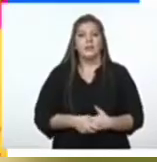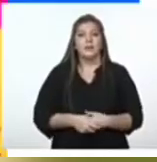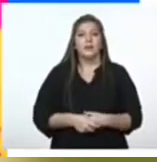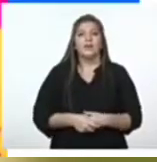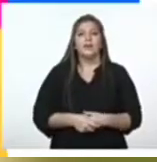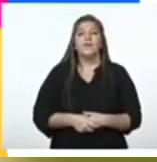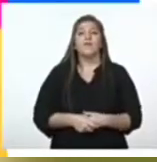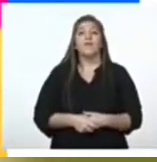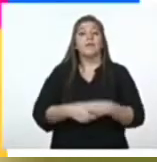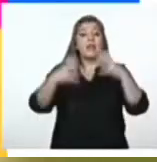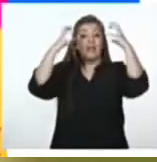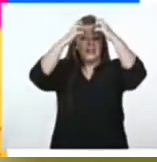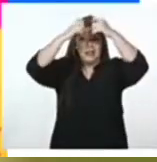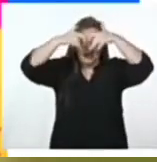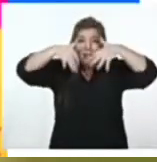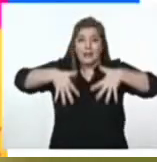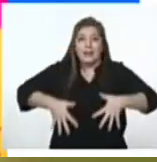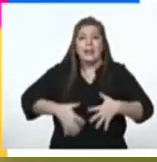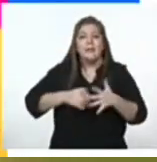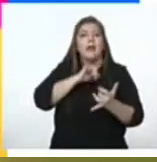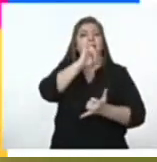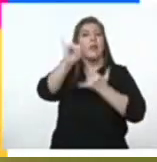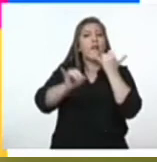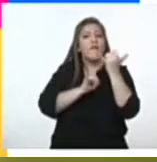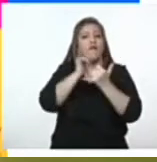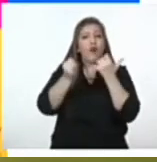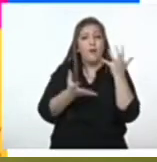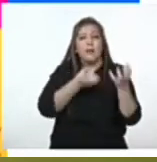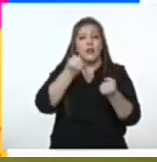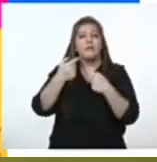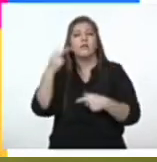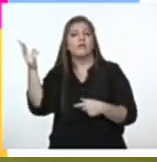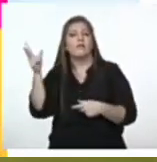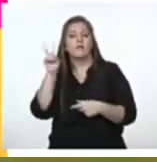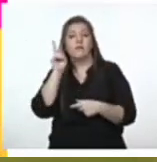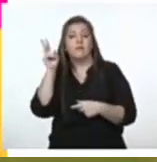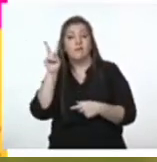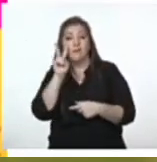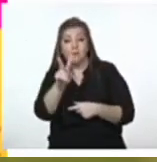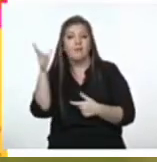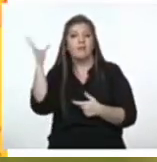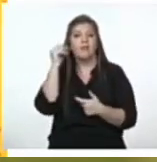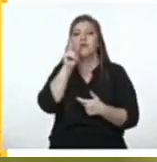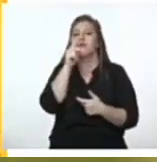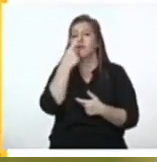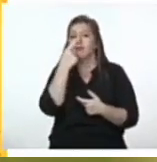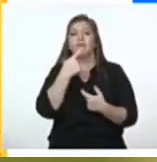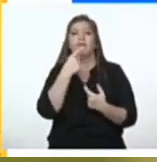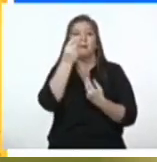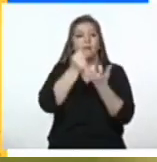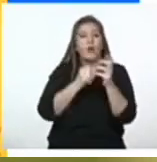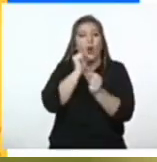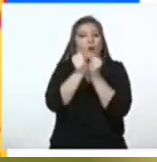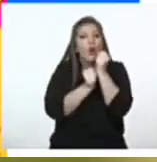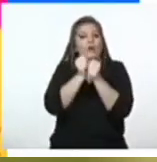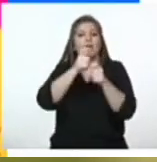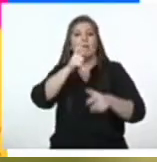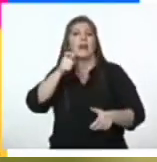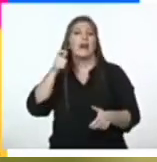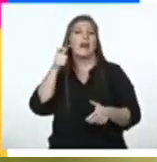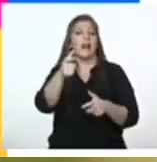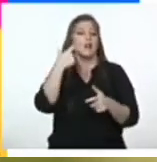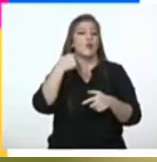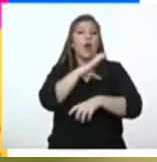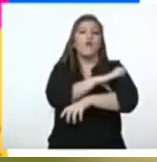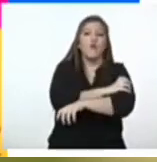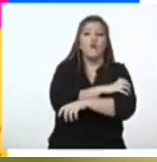El sistema nervioso recoge la información recibida por los sentidos, la procesa y elabora la respuesta que transmite por impulsos nerviosos a los